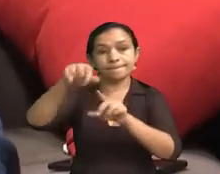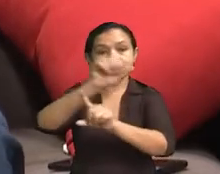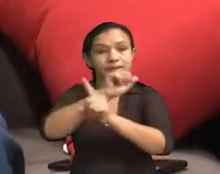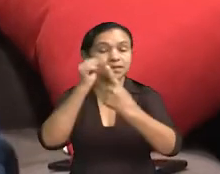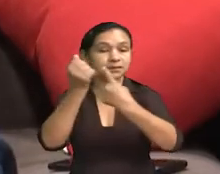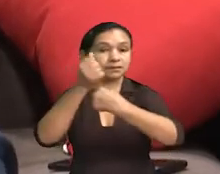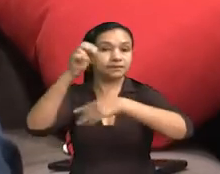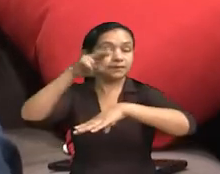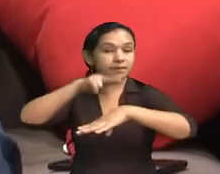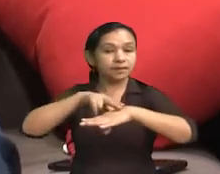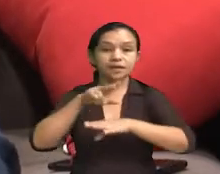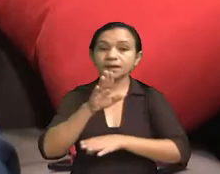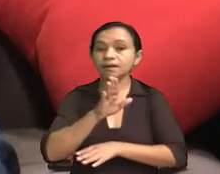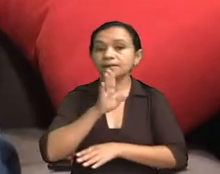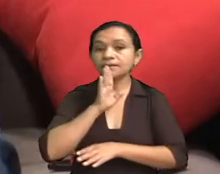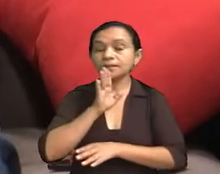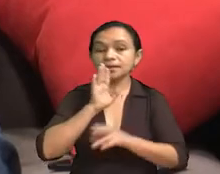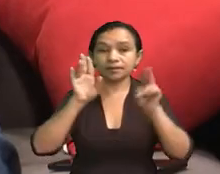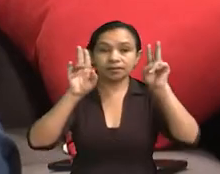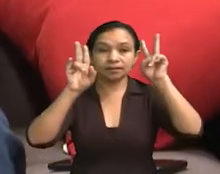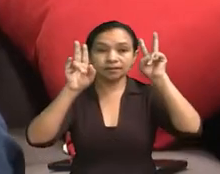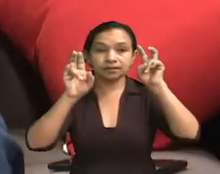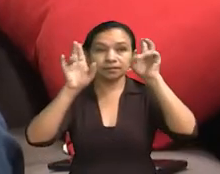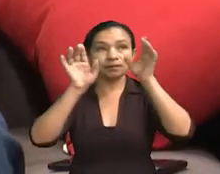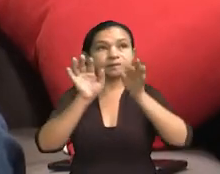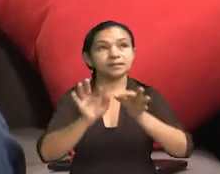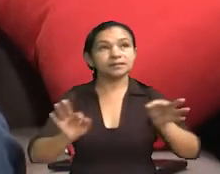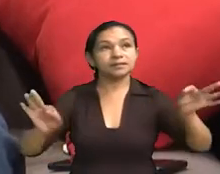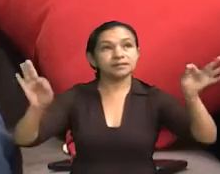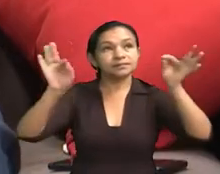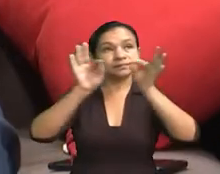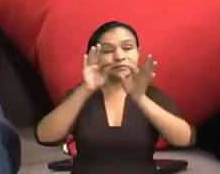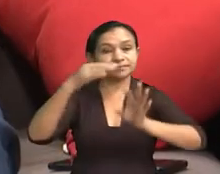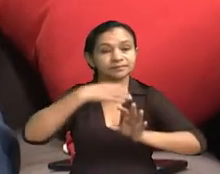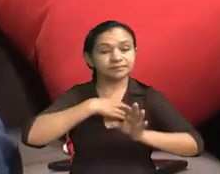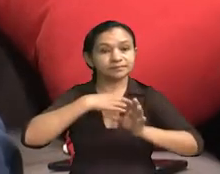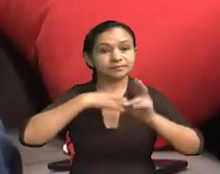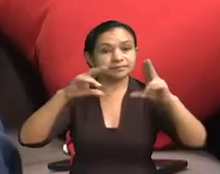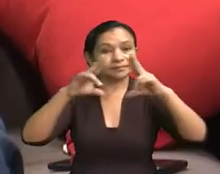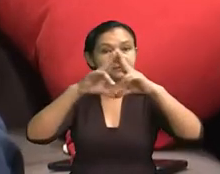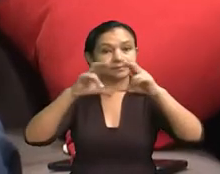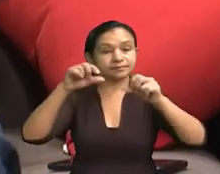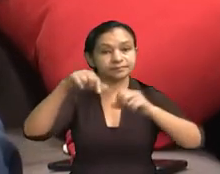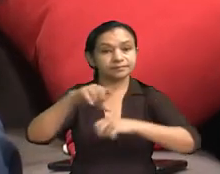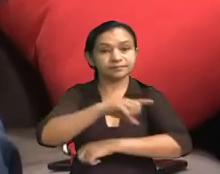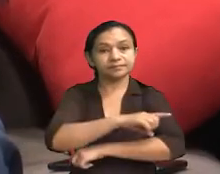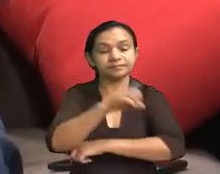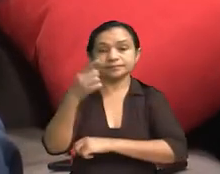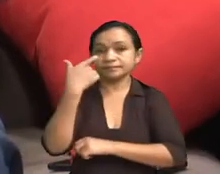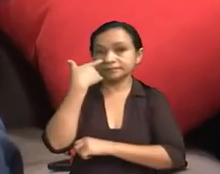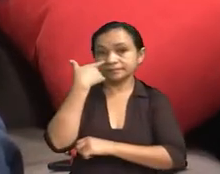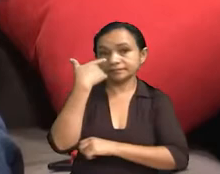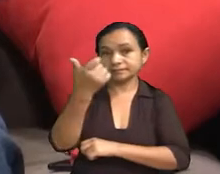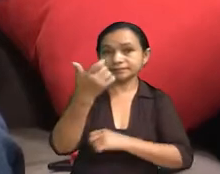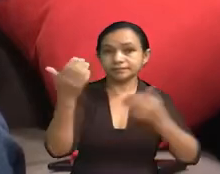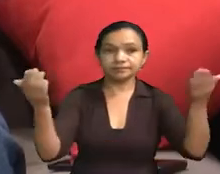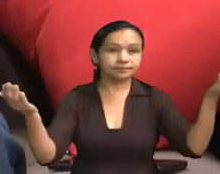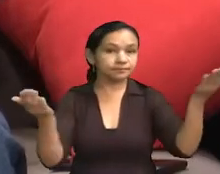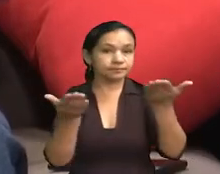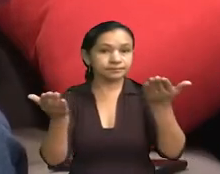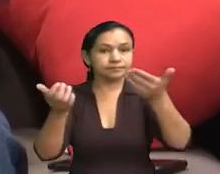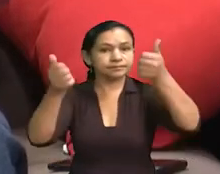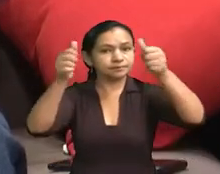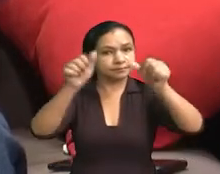hablar de un tema muy importante dentro de la realidad nacional, hoy estaremos conociendo lo que significa la consolidación